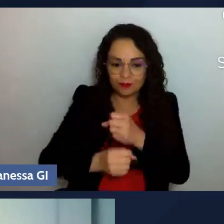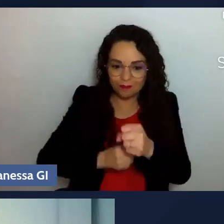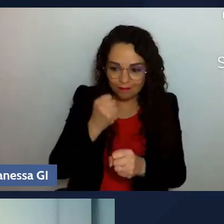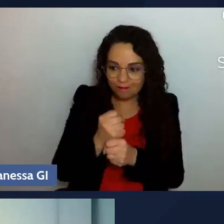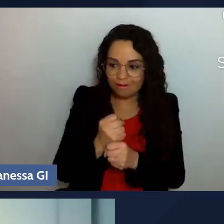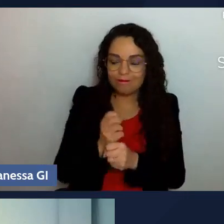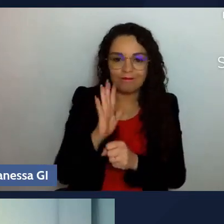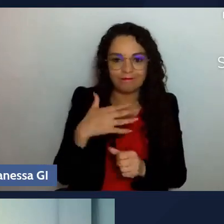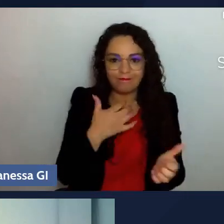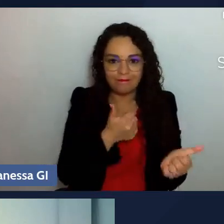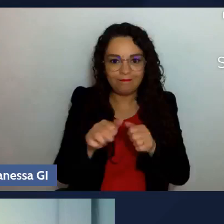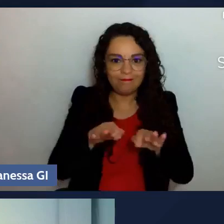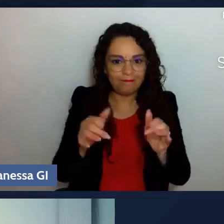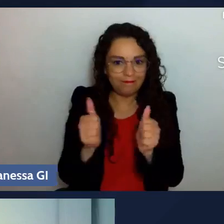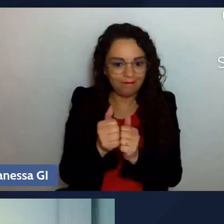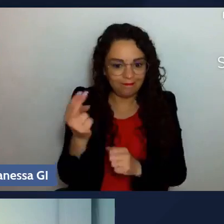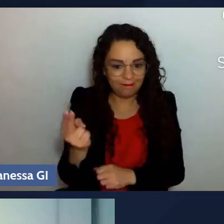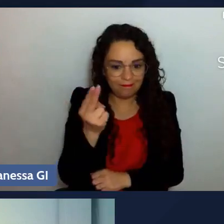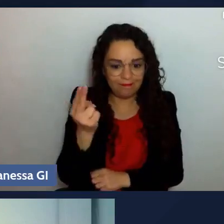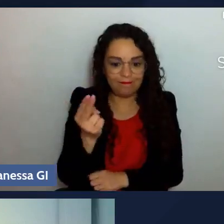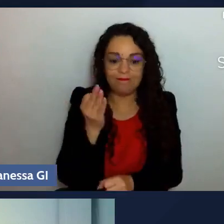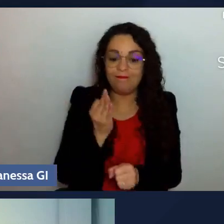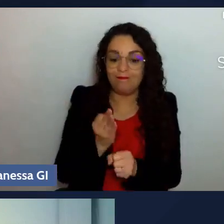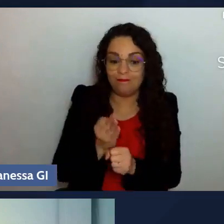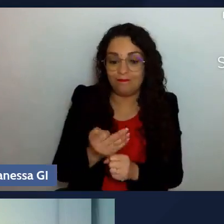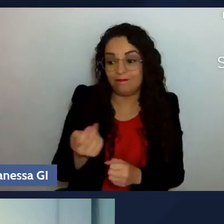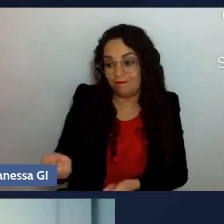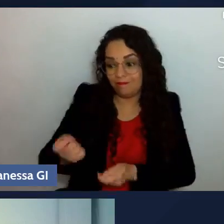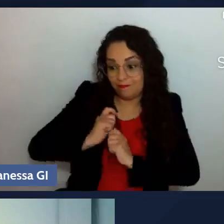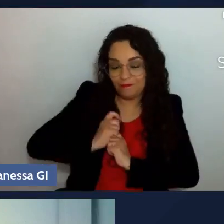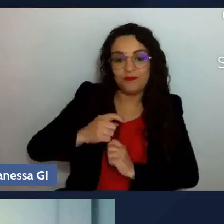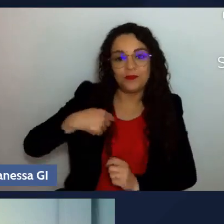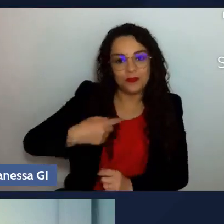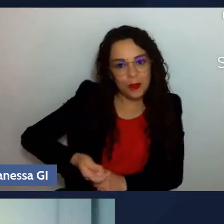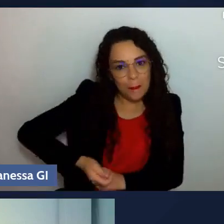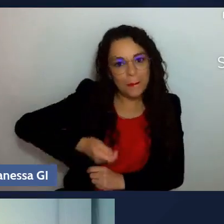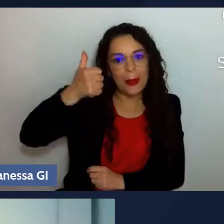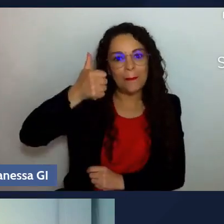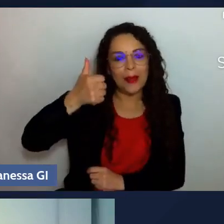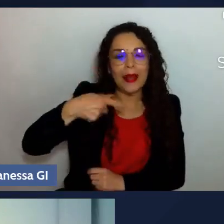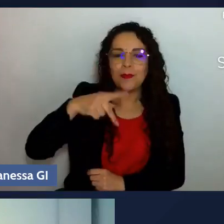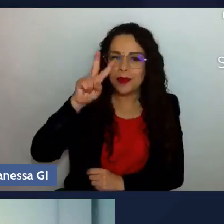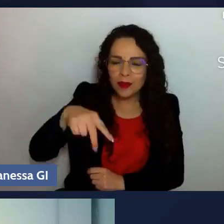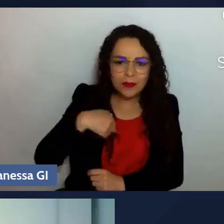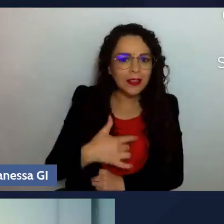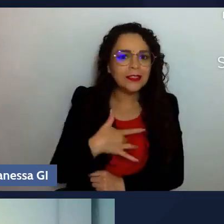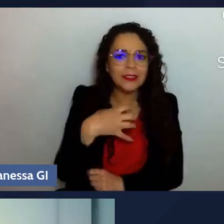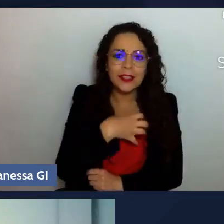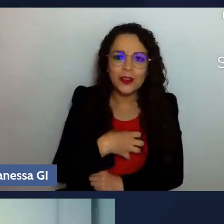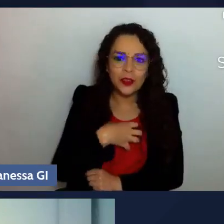me tocó a mí, soy nueva, es mi primera vez, pero un gusto estar aquí, entonces si quieres